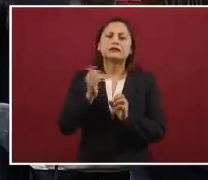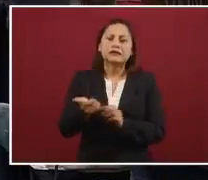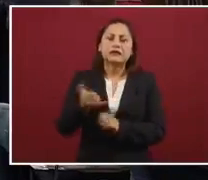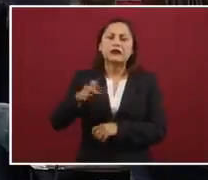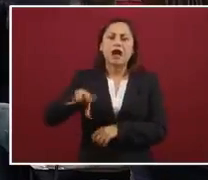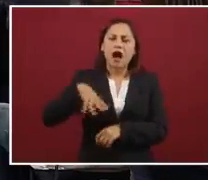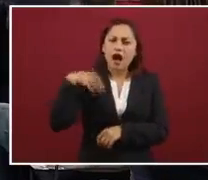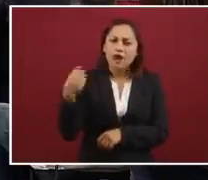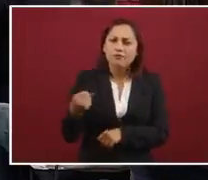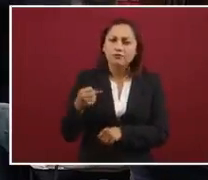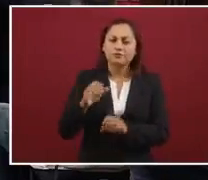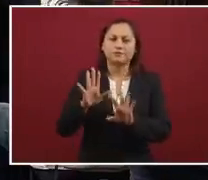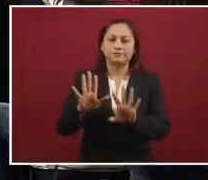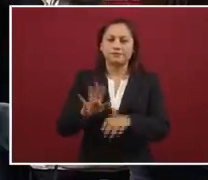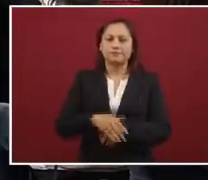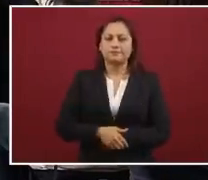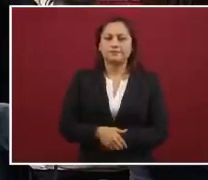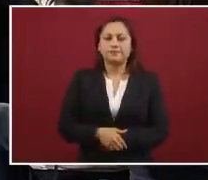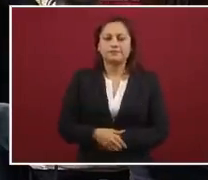Muy bien, vamos.